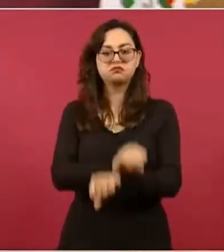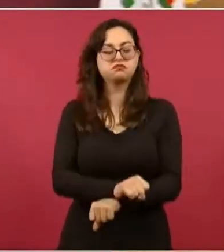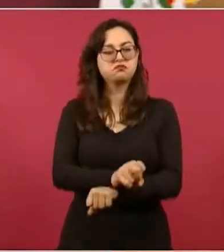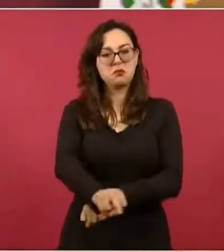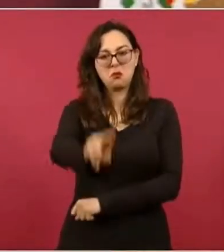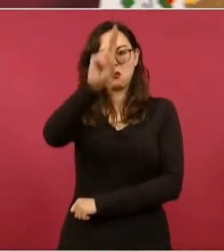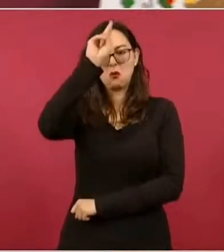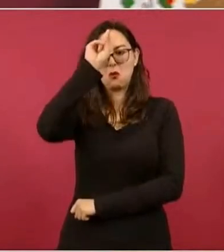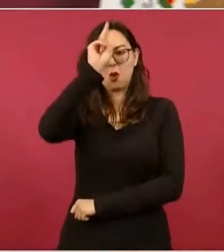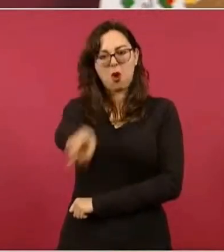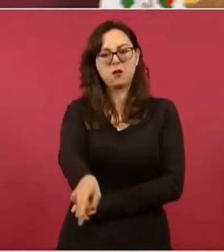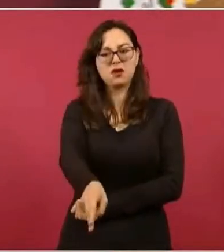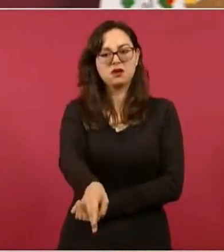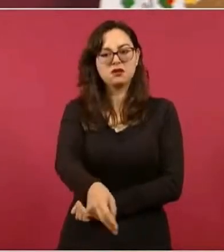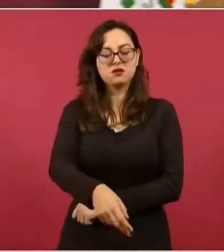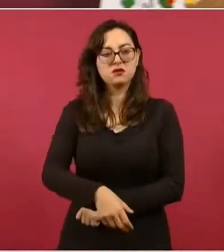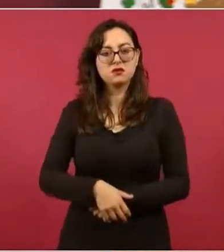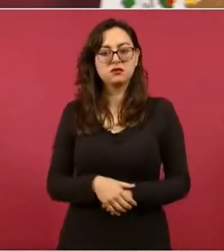entonces